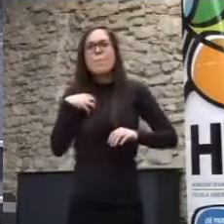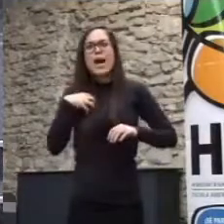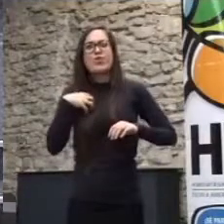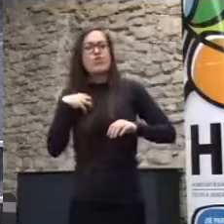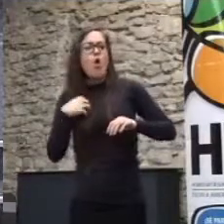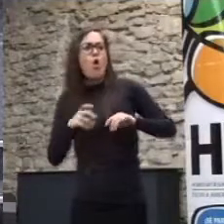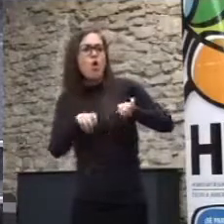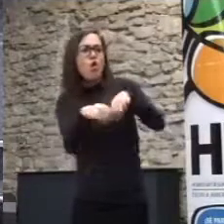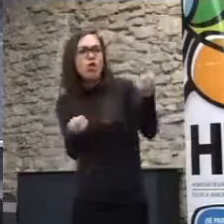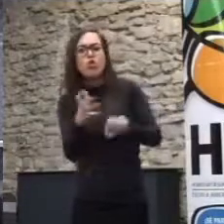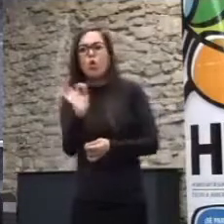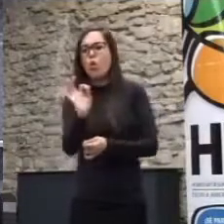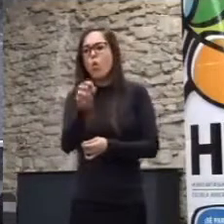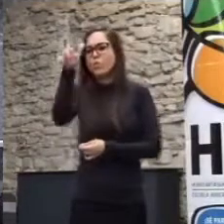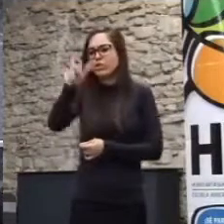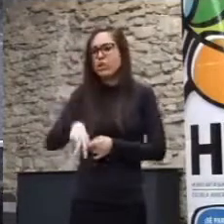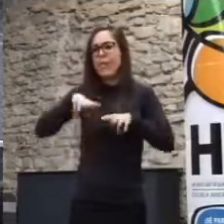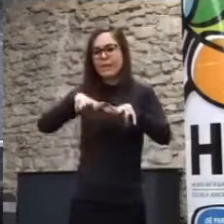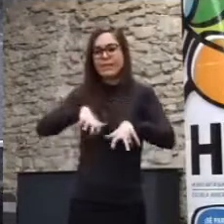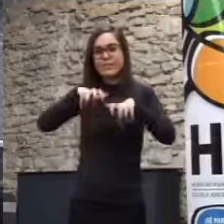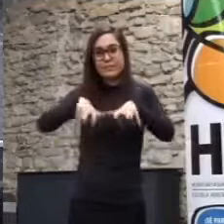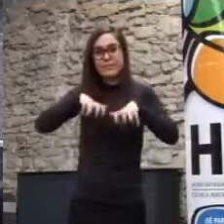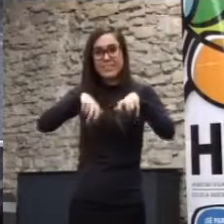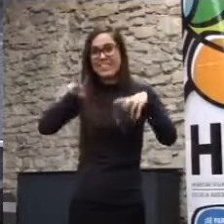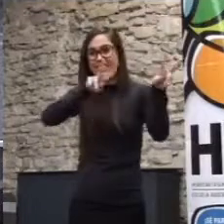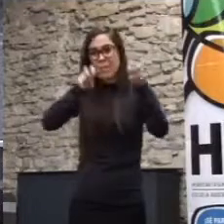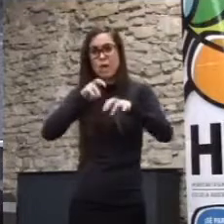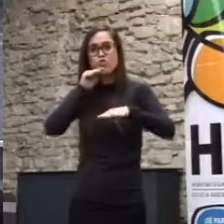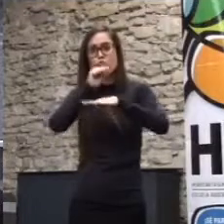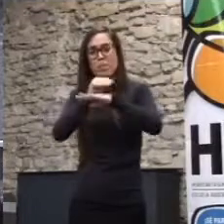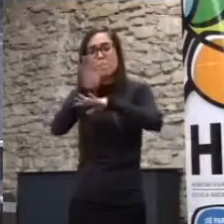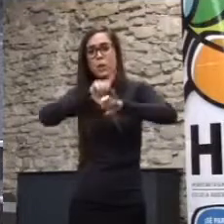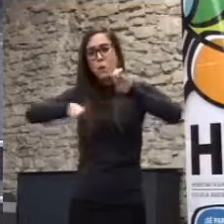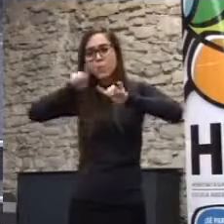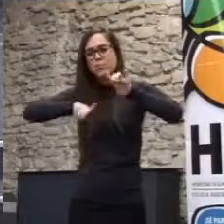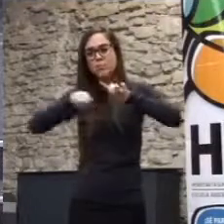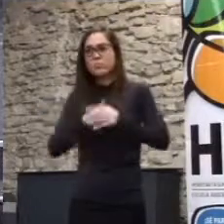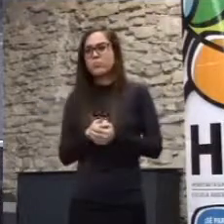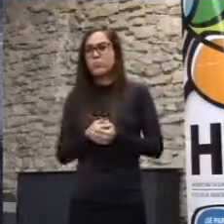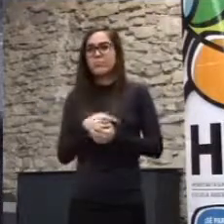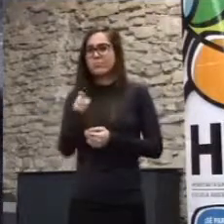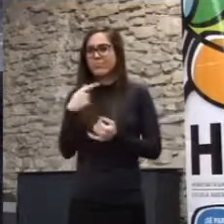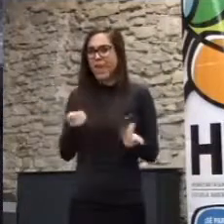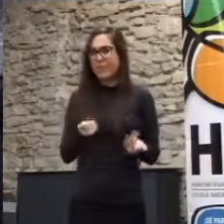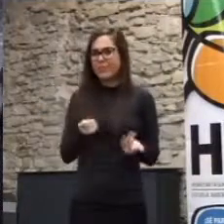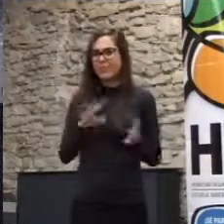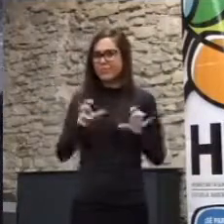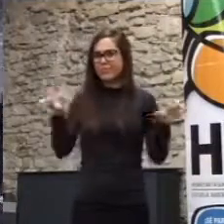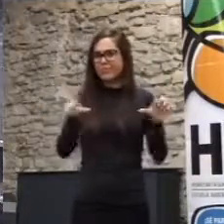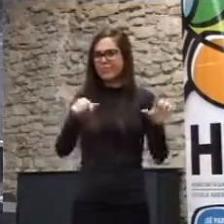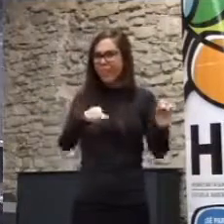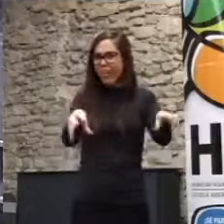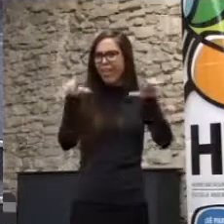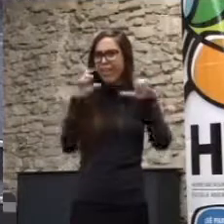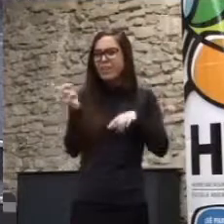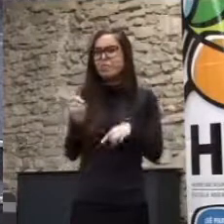granjero, un agricultor que sabe lo que hay con el tema de las subvenciones, en fin, cantidad de cosas, esos no existen. Y tampoco, además, y luego hay